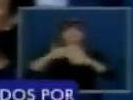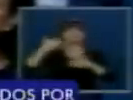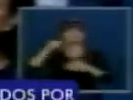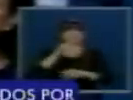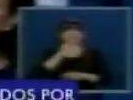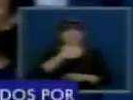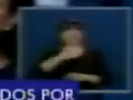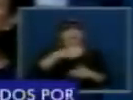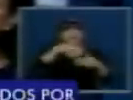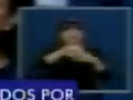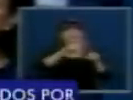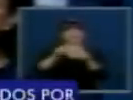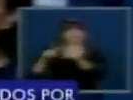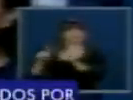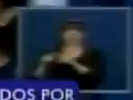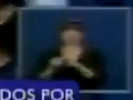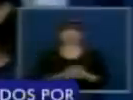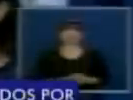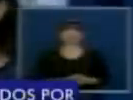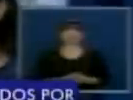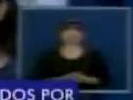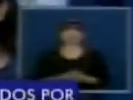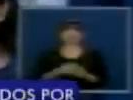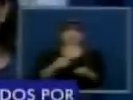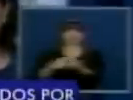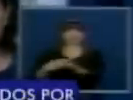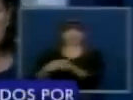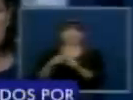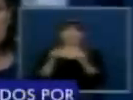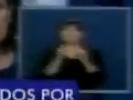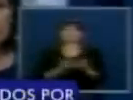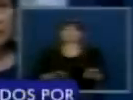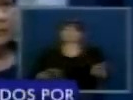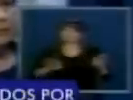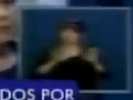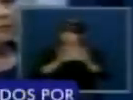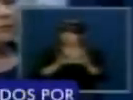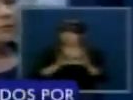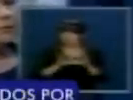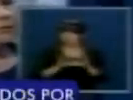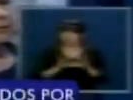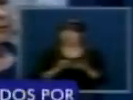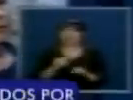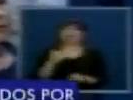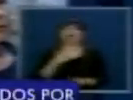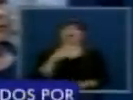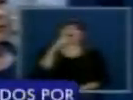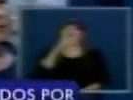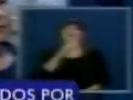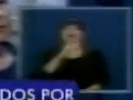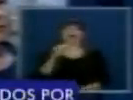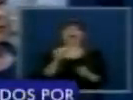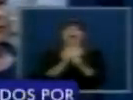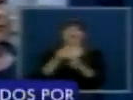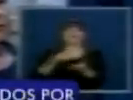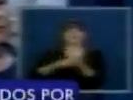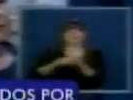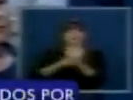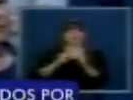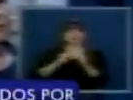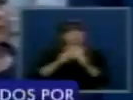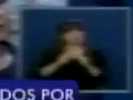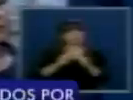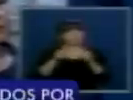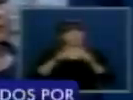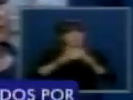de salud. Sin embargo, y más importante todavía, queremos una caja con finanzas sostenibles que le permitan